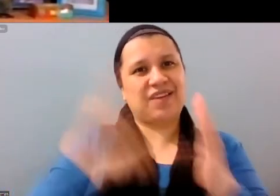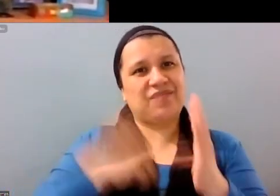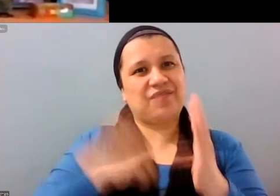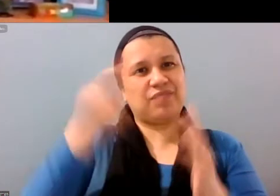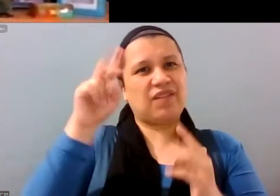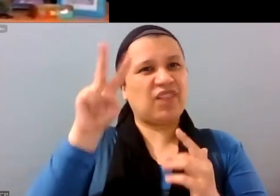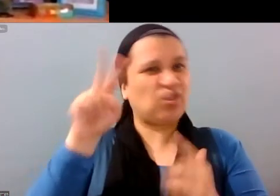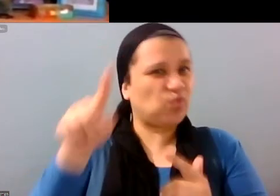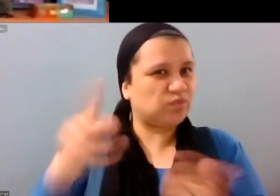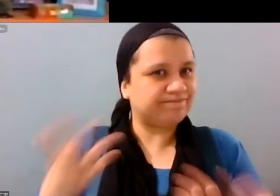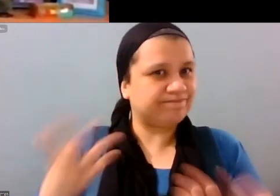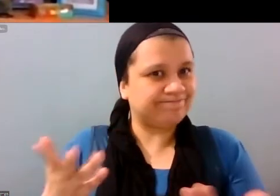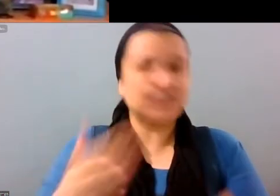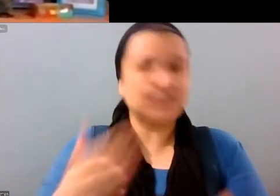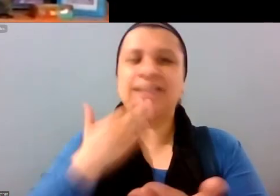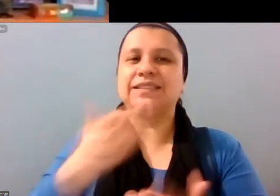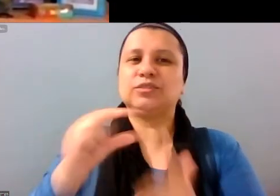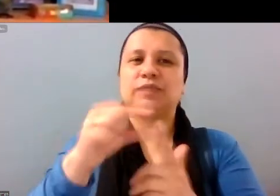agradezco sus palabras